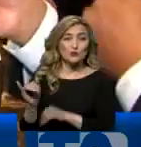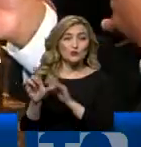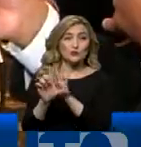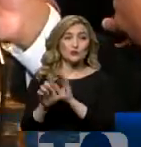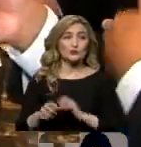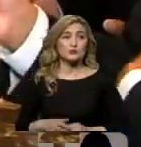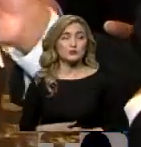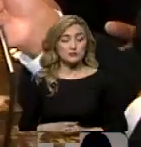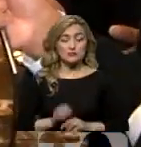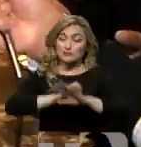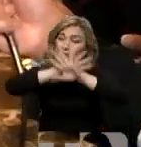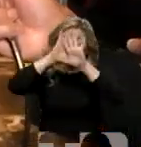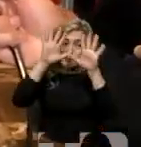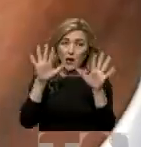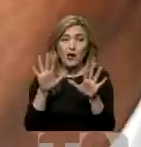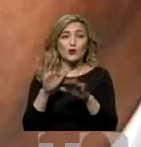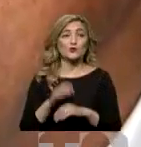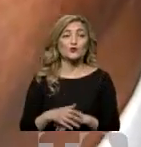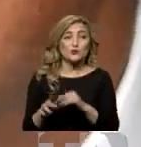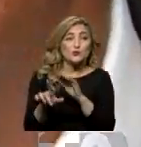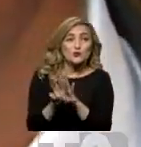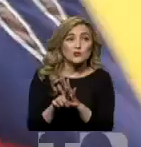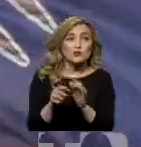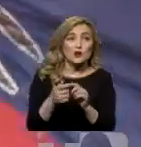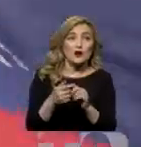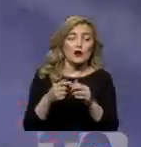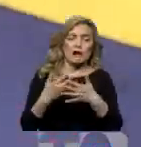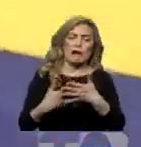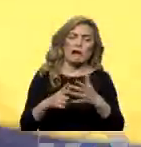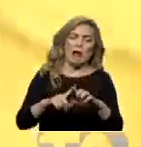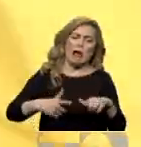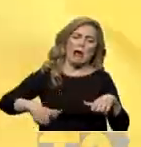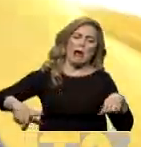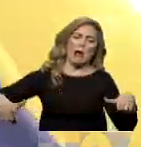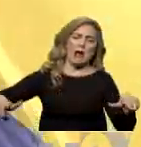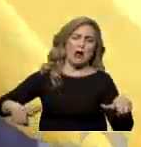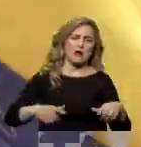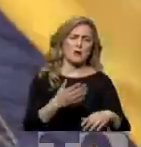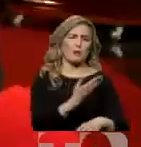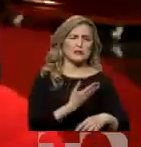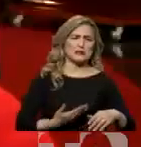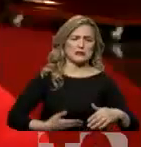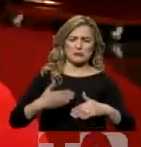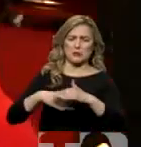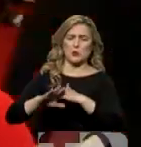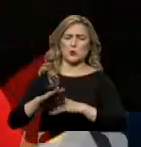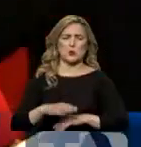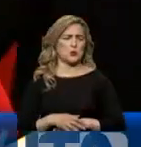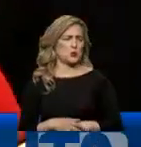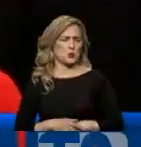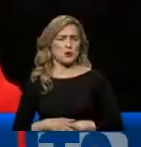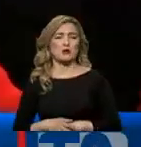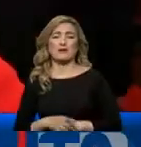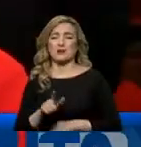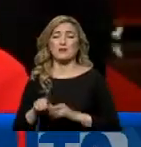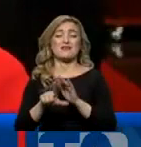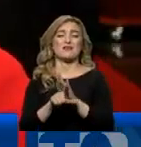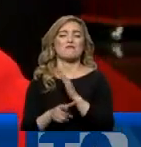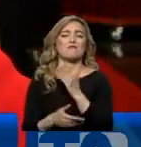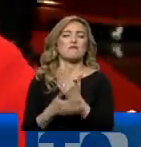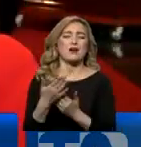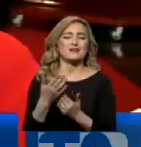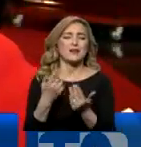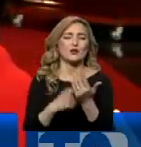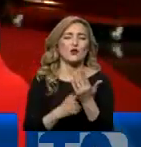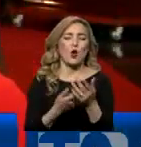Lo que sí dejan claro es que no debe ser una ley muy extensa como la que envió el Ejecutivo. Fácil de ejecutar, fácil de controlar, fácil